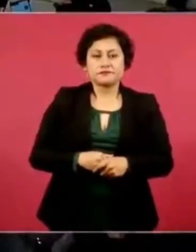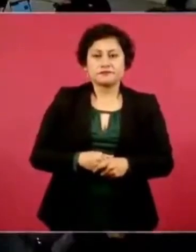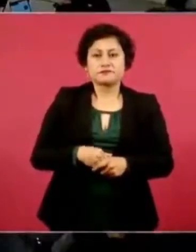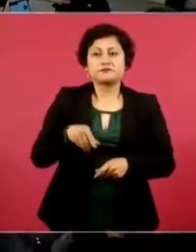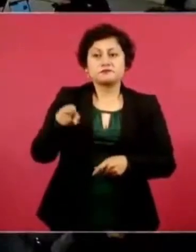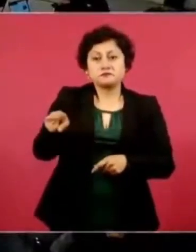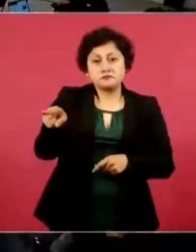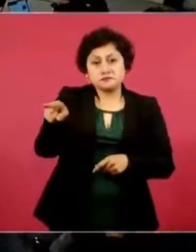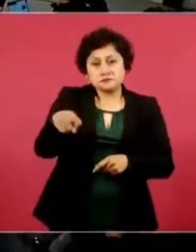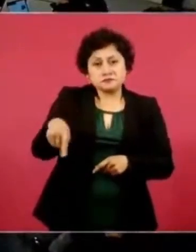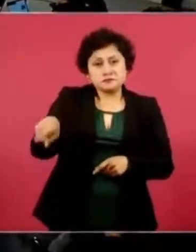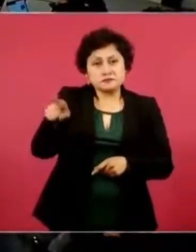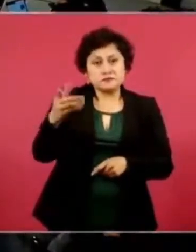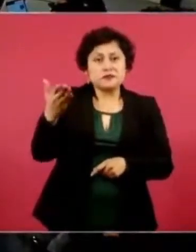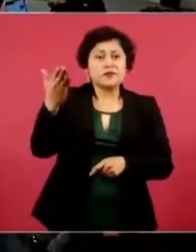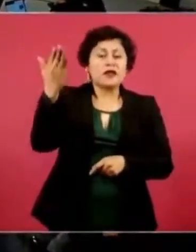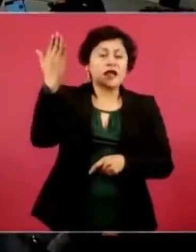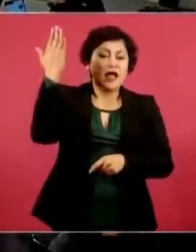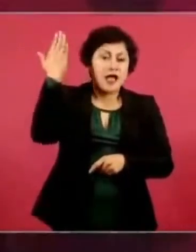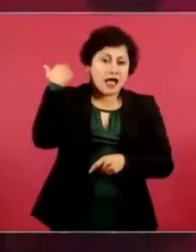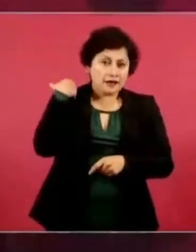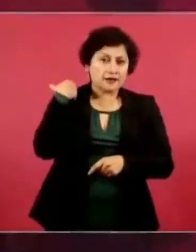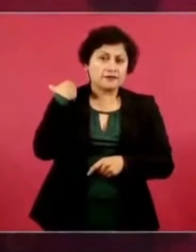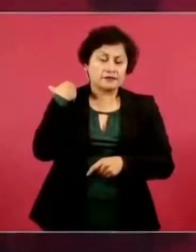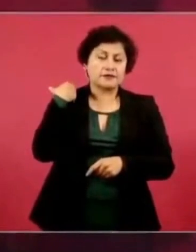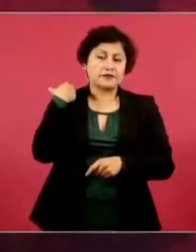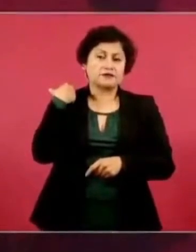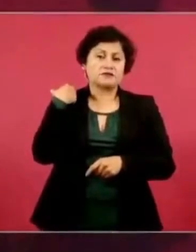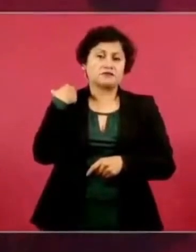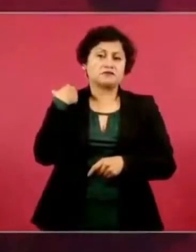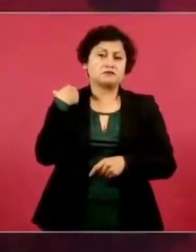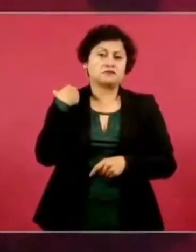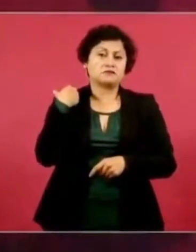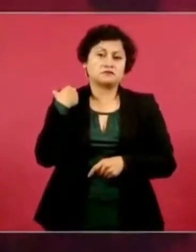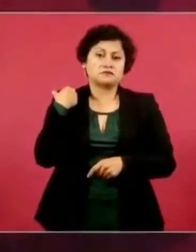promotores, directa o indirectamente,